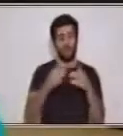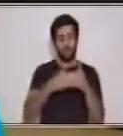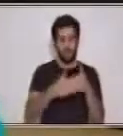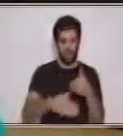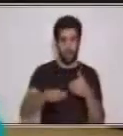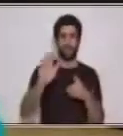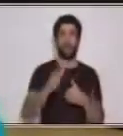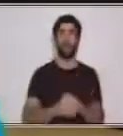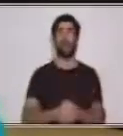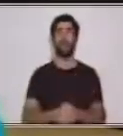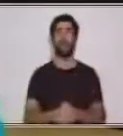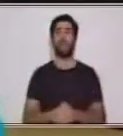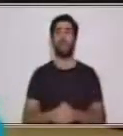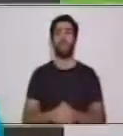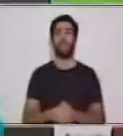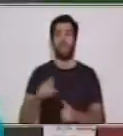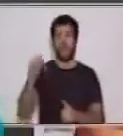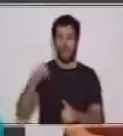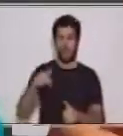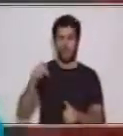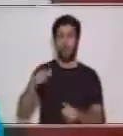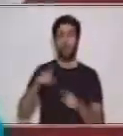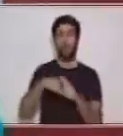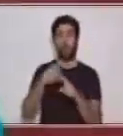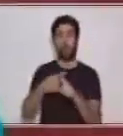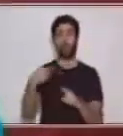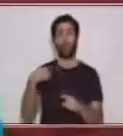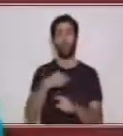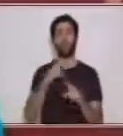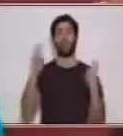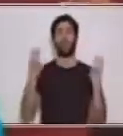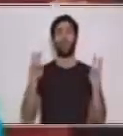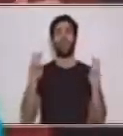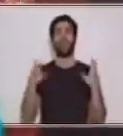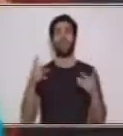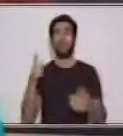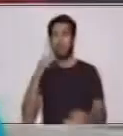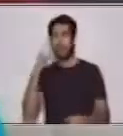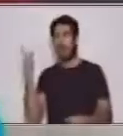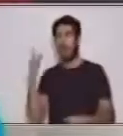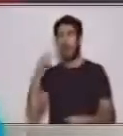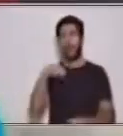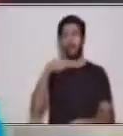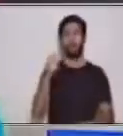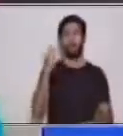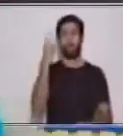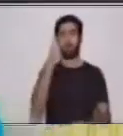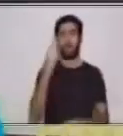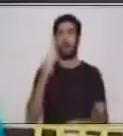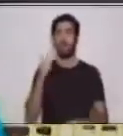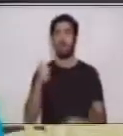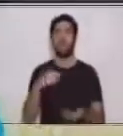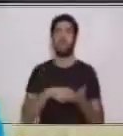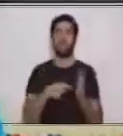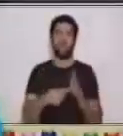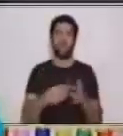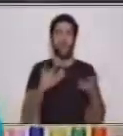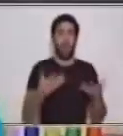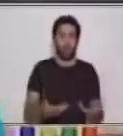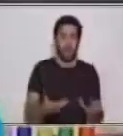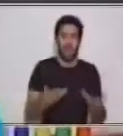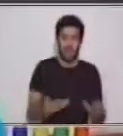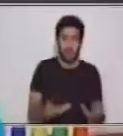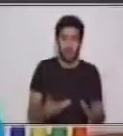de masa. En este caso, cuando hablamos de masa, estamos hablando de medidas de peso. En otras